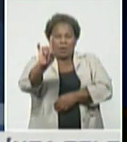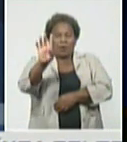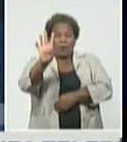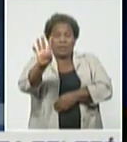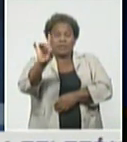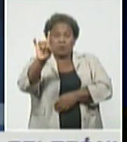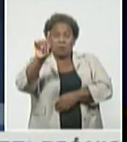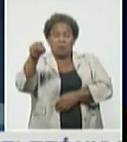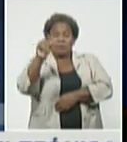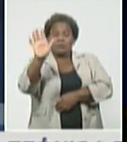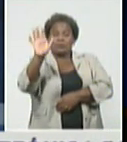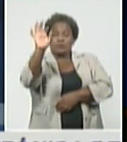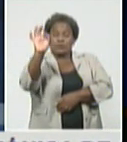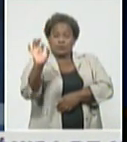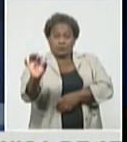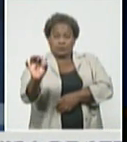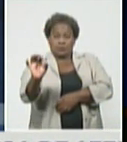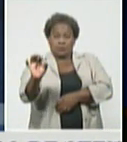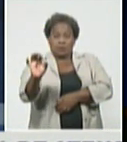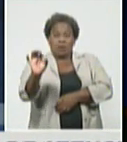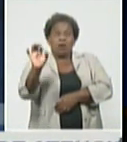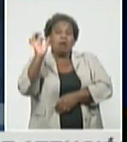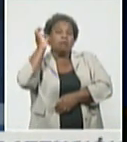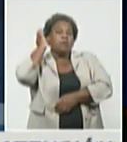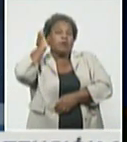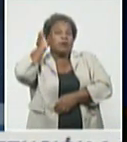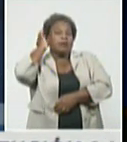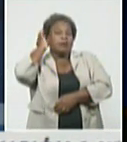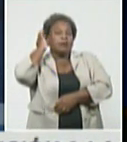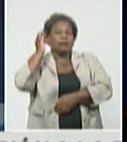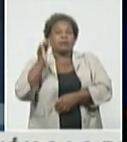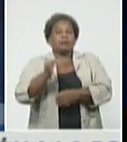49,5% que son del sexo femenino.